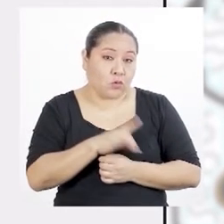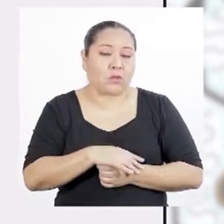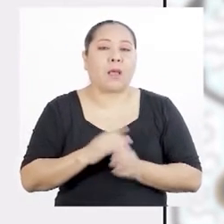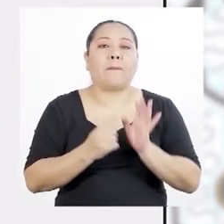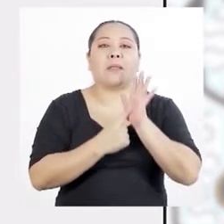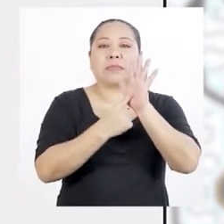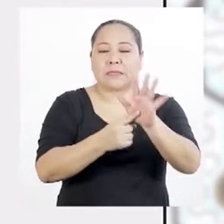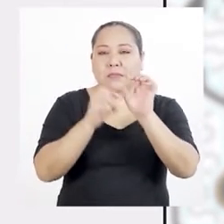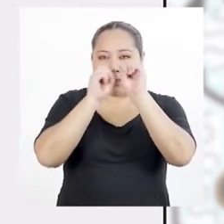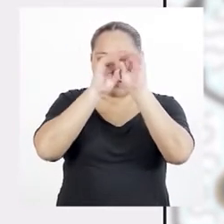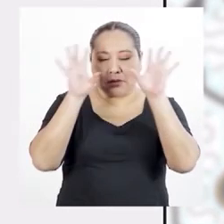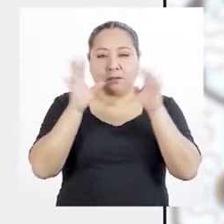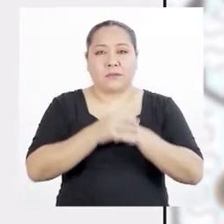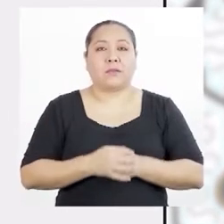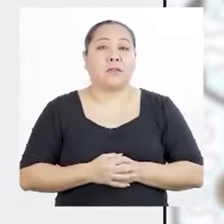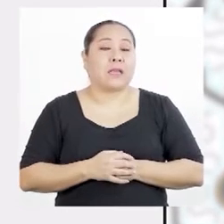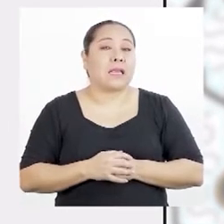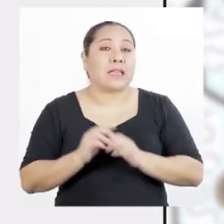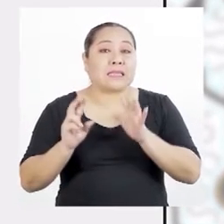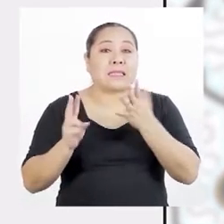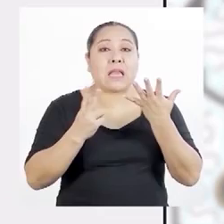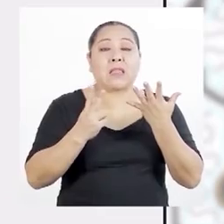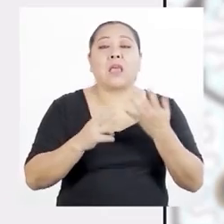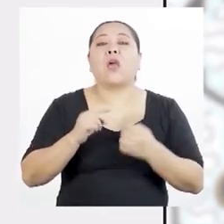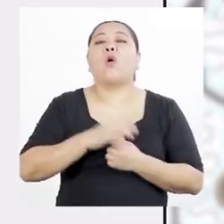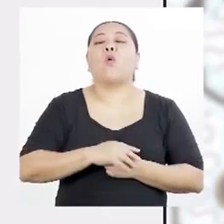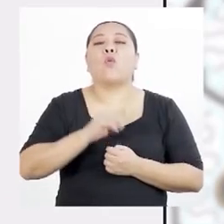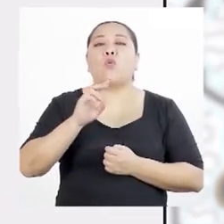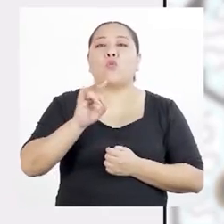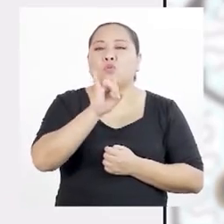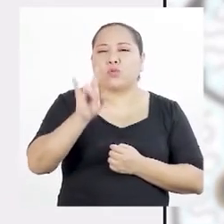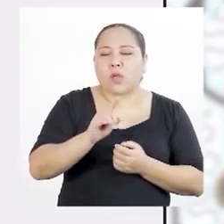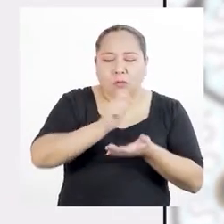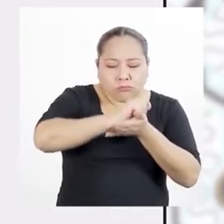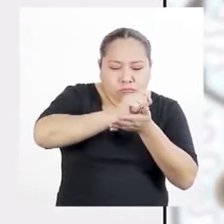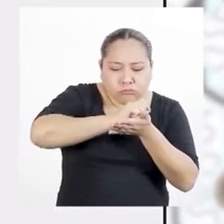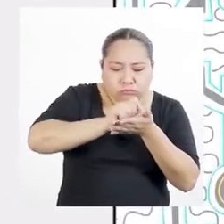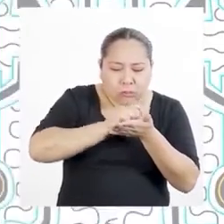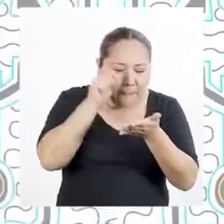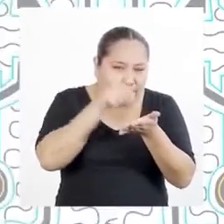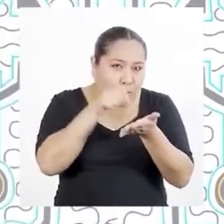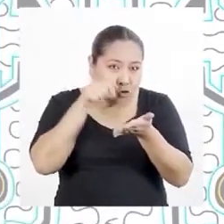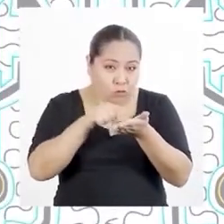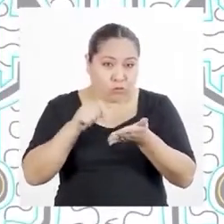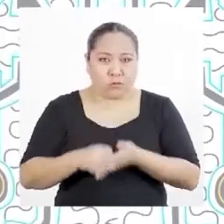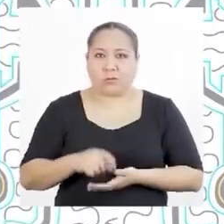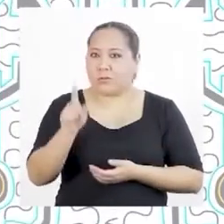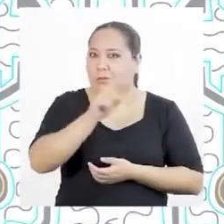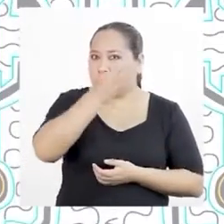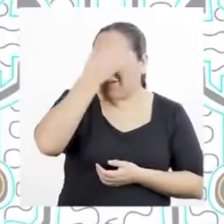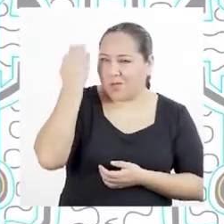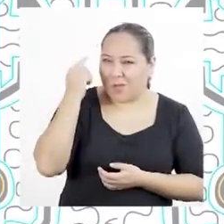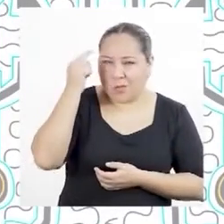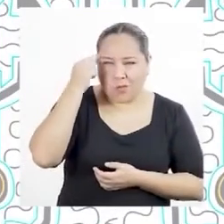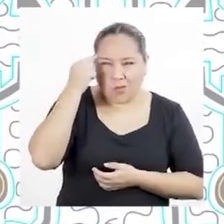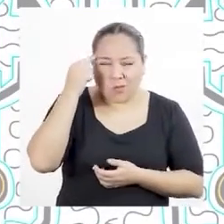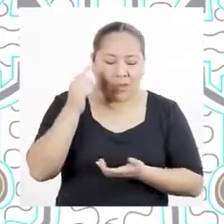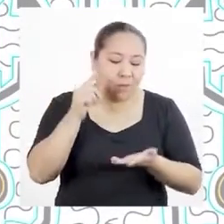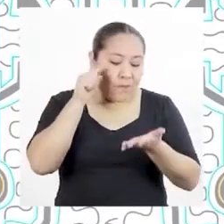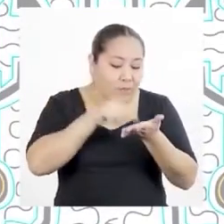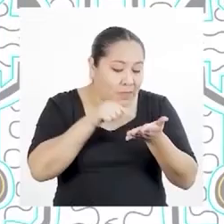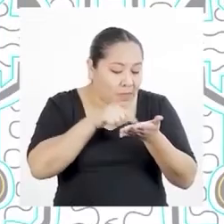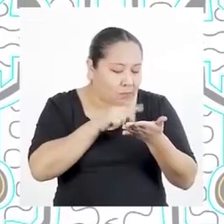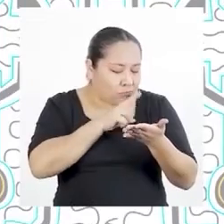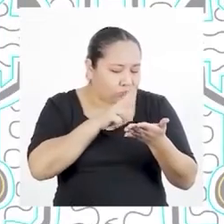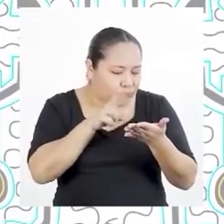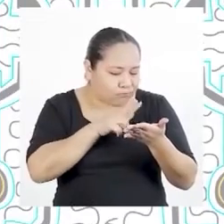con claridad. 7. Revisar la ortografía y la puntuación. No olviden darse un tiempo para revisar